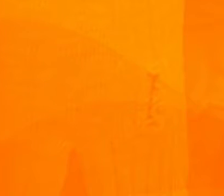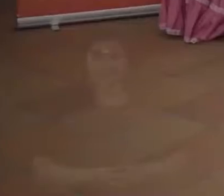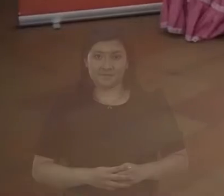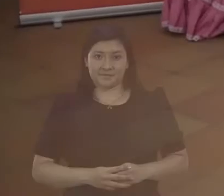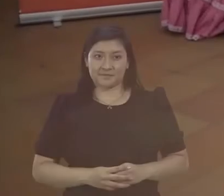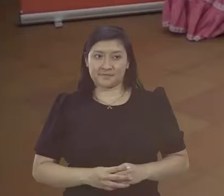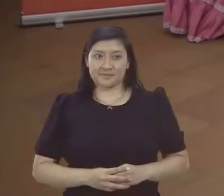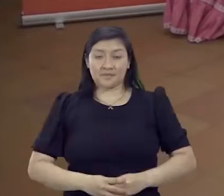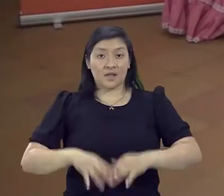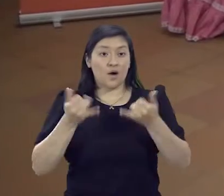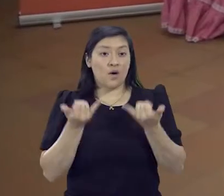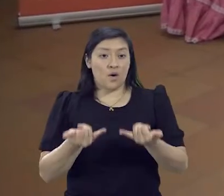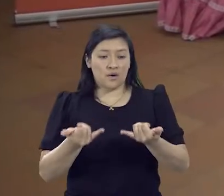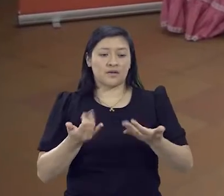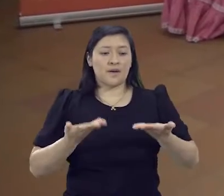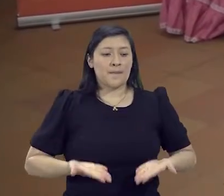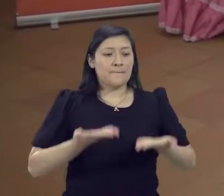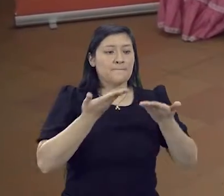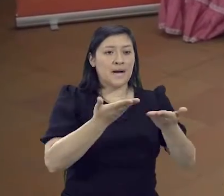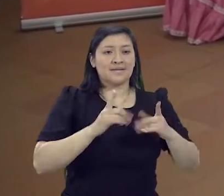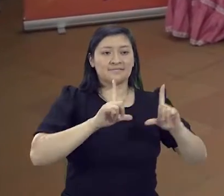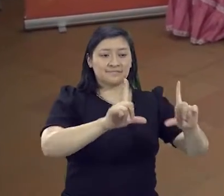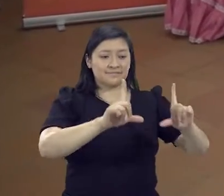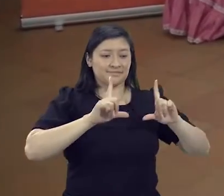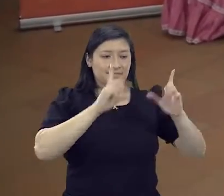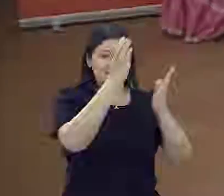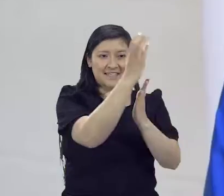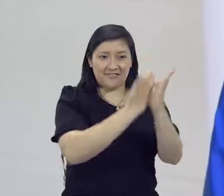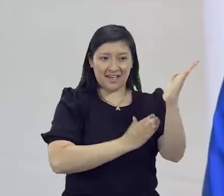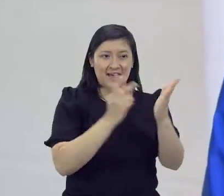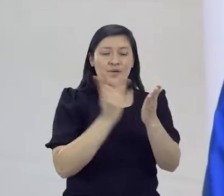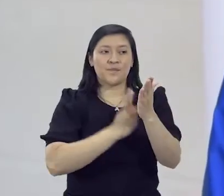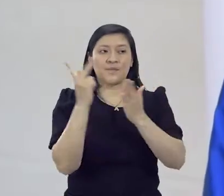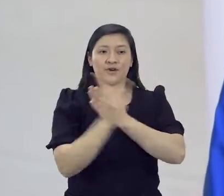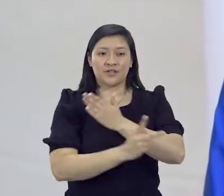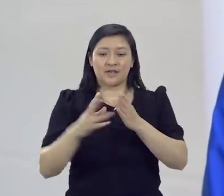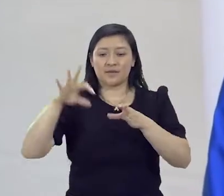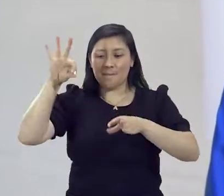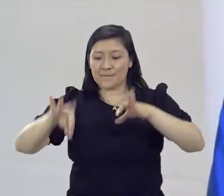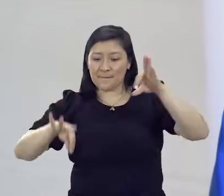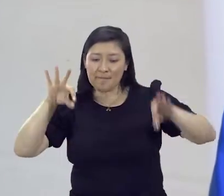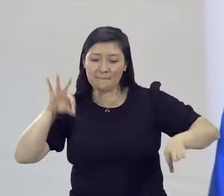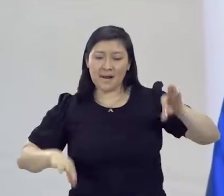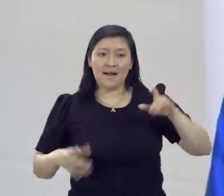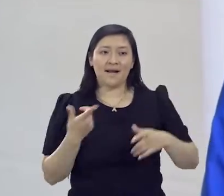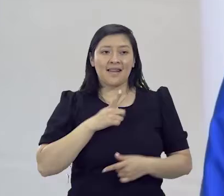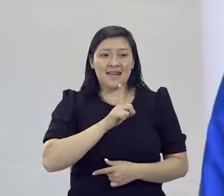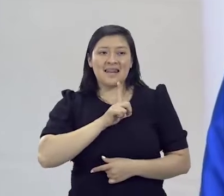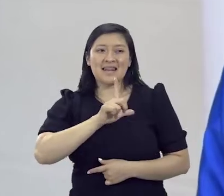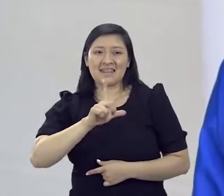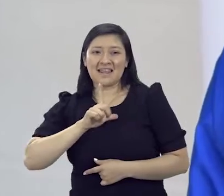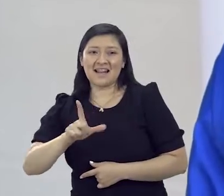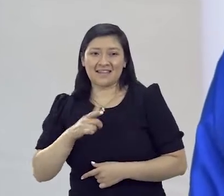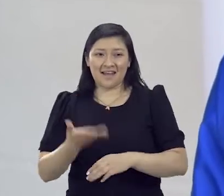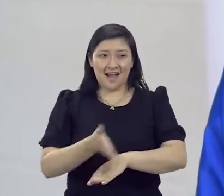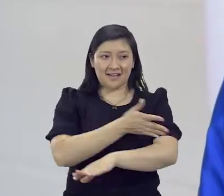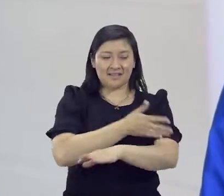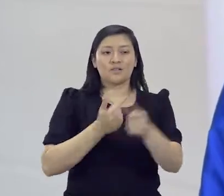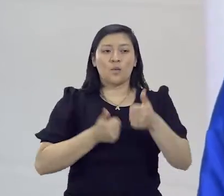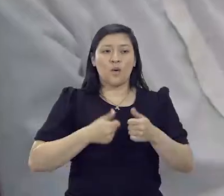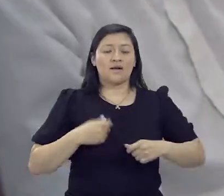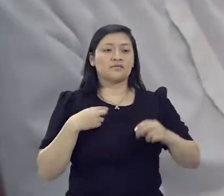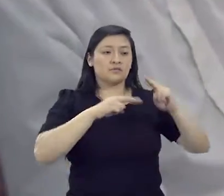estamos entregando los primeros certificados del proyecto de semillero de liderazgo el cual venimos disputando en